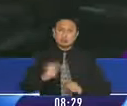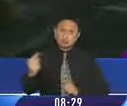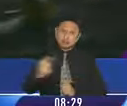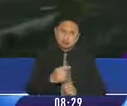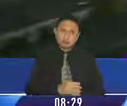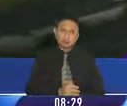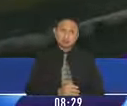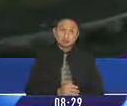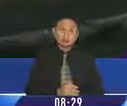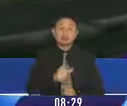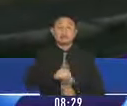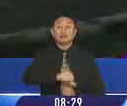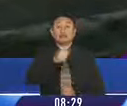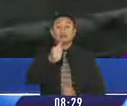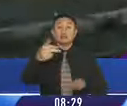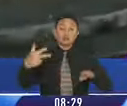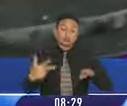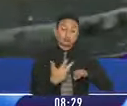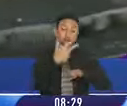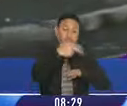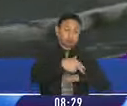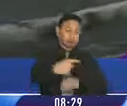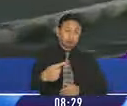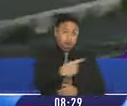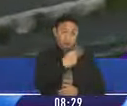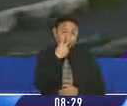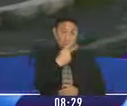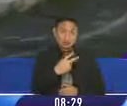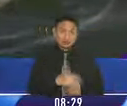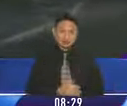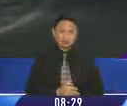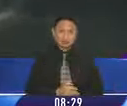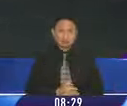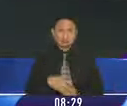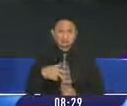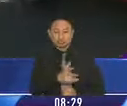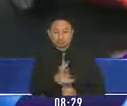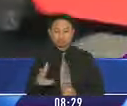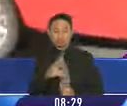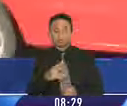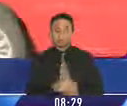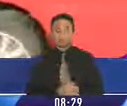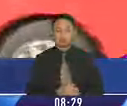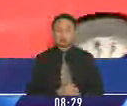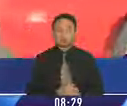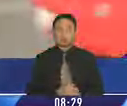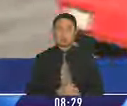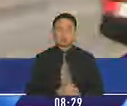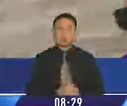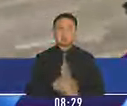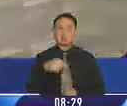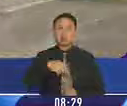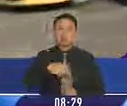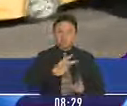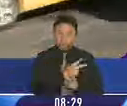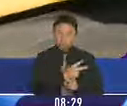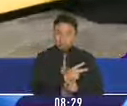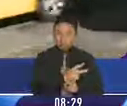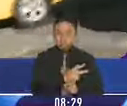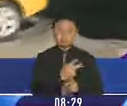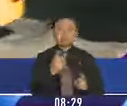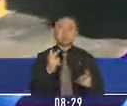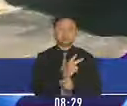vinieron a poner otros rompevelocidades que no sirven, como ustedes pueden ver, le evaden. Son muy preventivos. No, no, ni siquiera eso, son